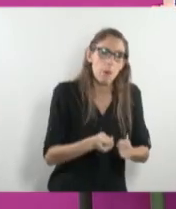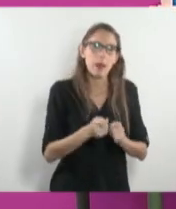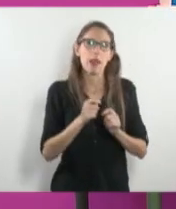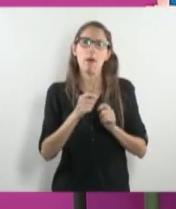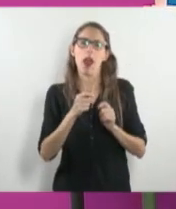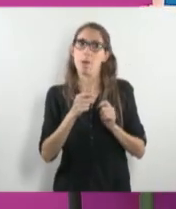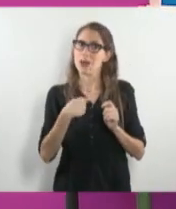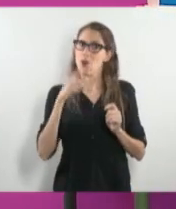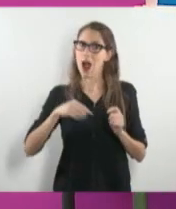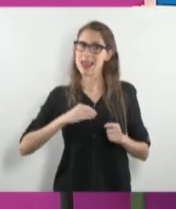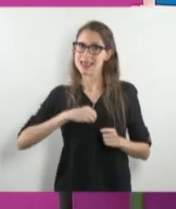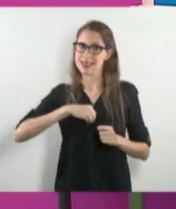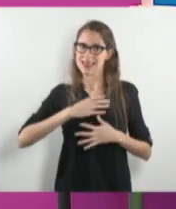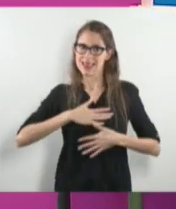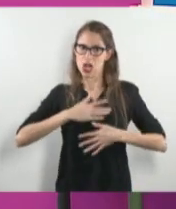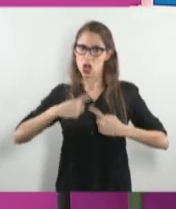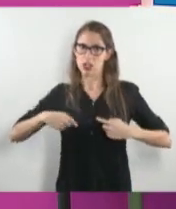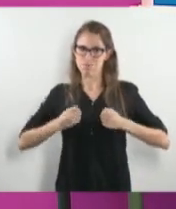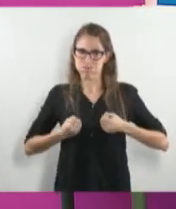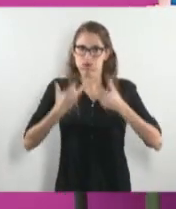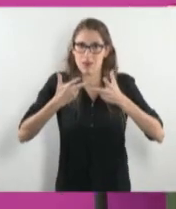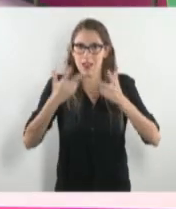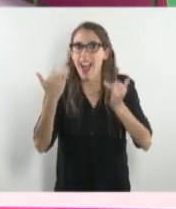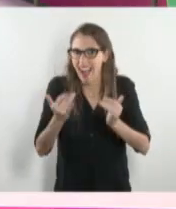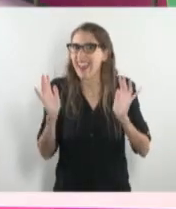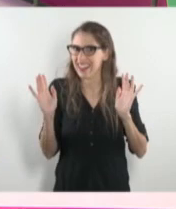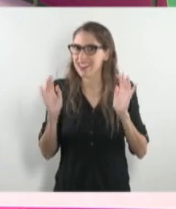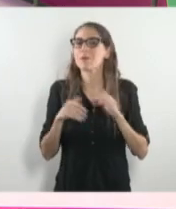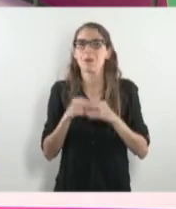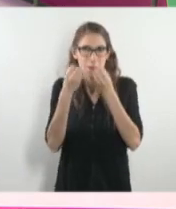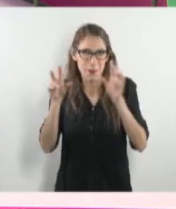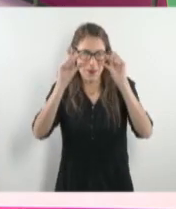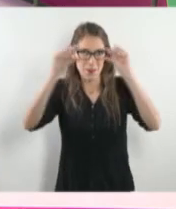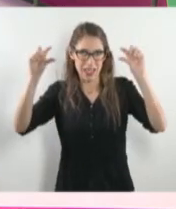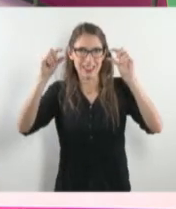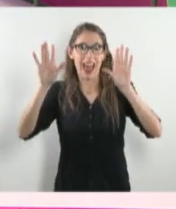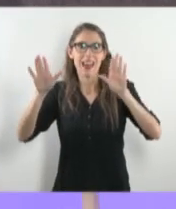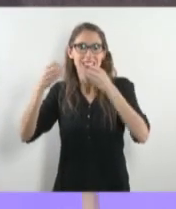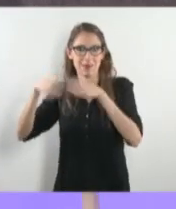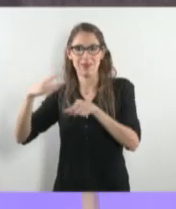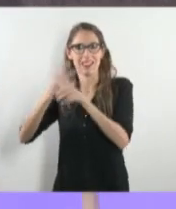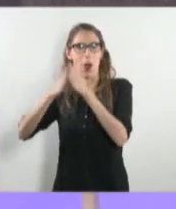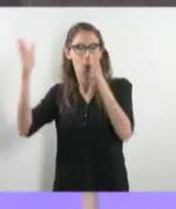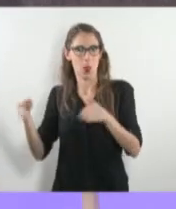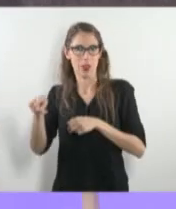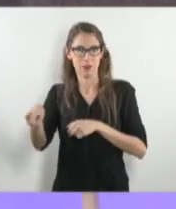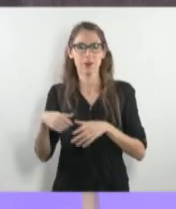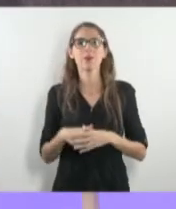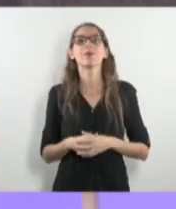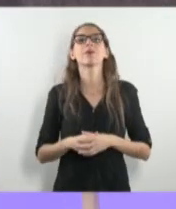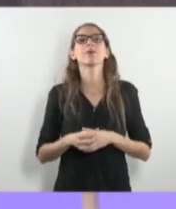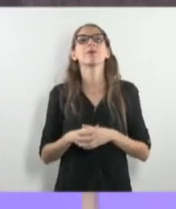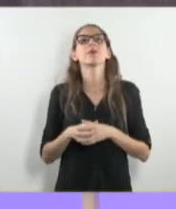mucho para contar también, ¿no? Entonces, claro. Bueno, ahí empieza la vuelta. Y aparte, digamos,